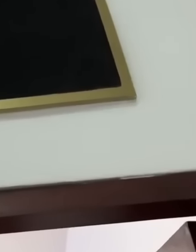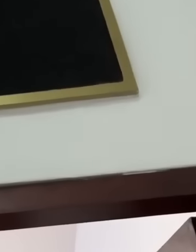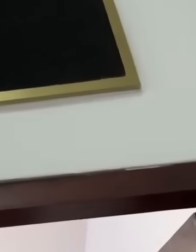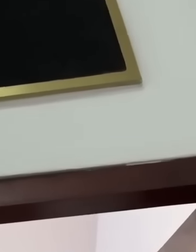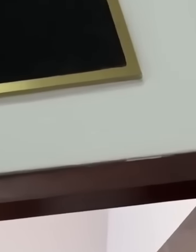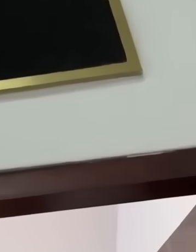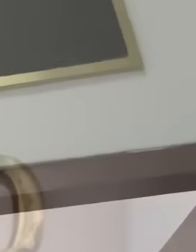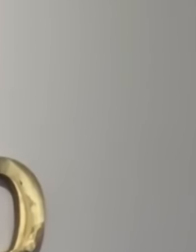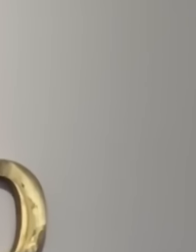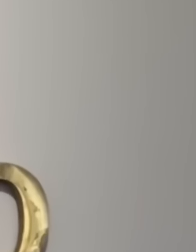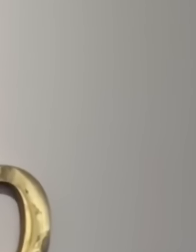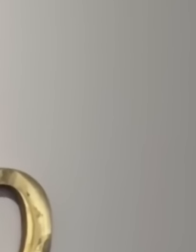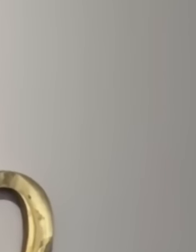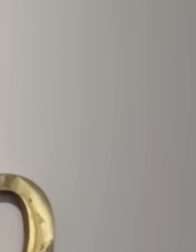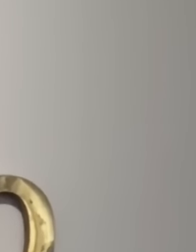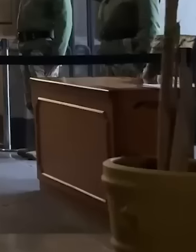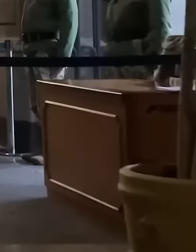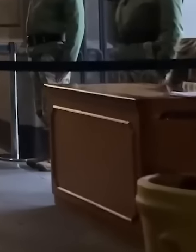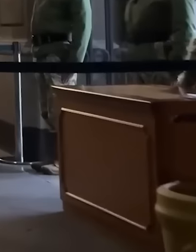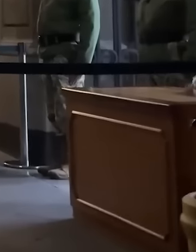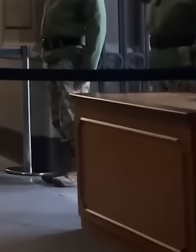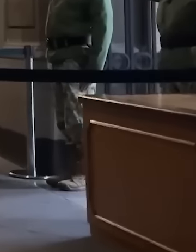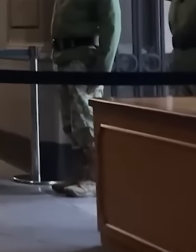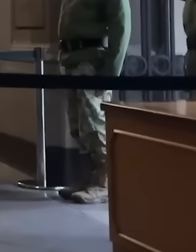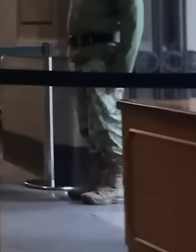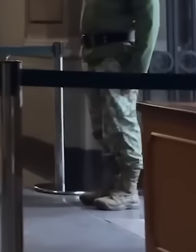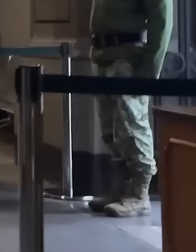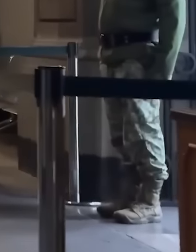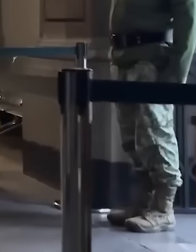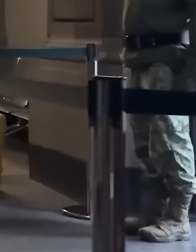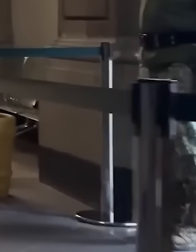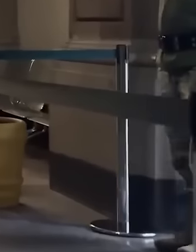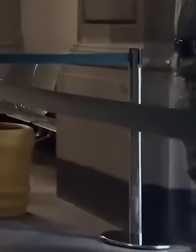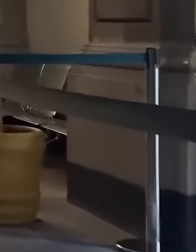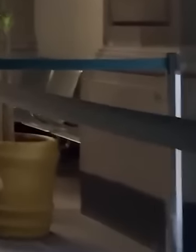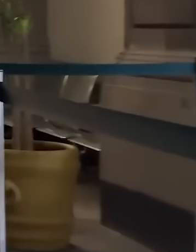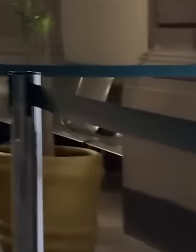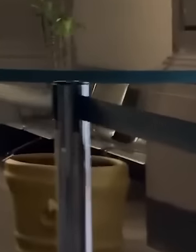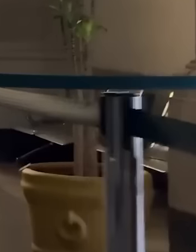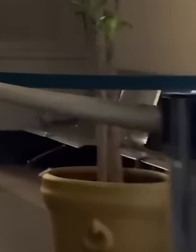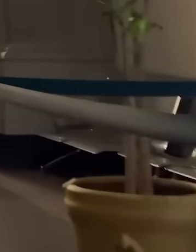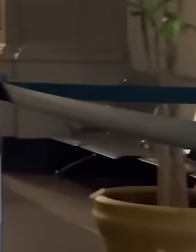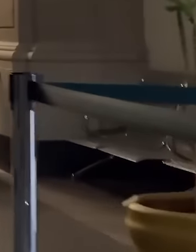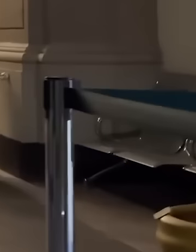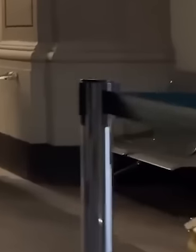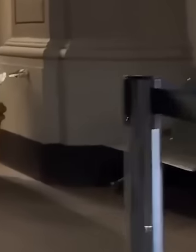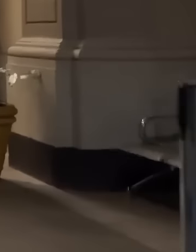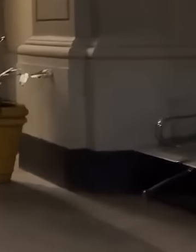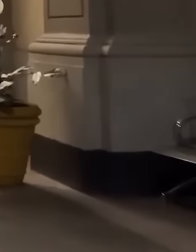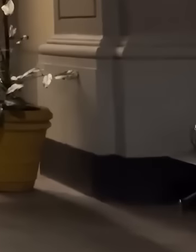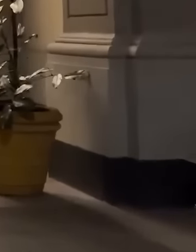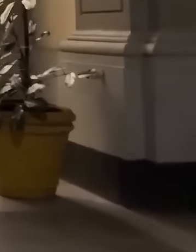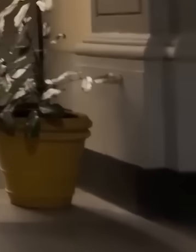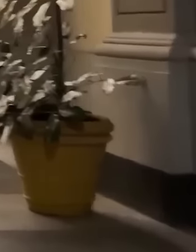Hoy es necesario hablar de lo que verdaderamente importa en nuestro país, los resultados. A menudo en la política se hace